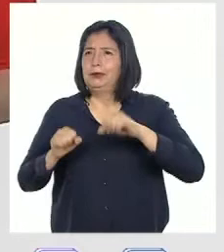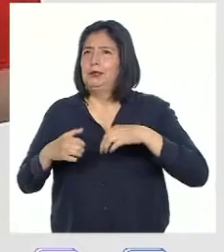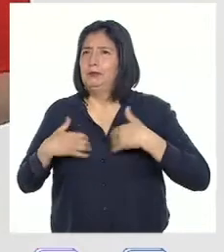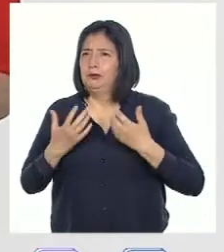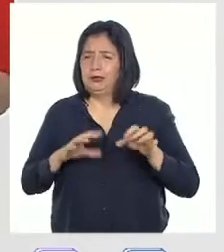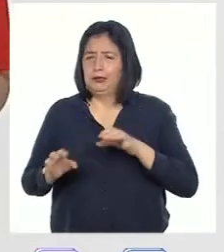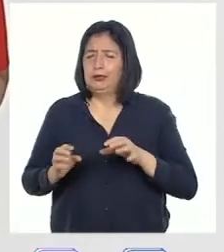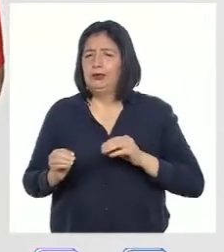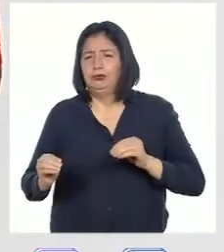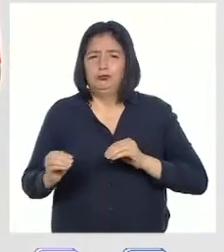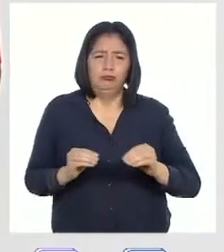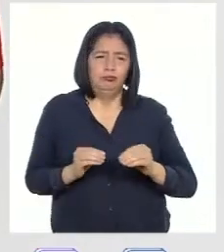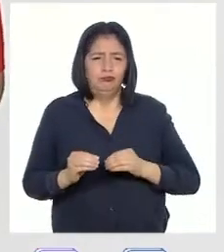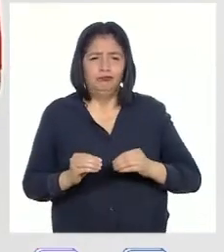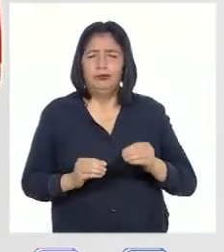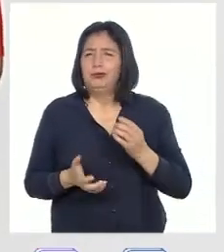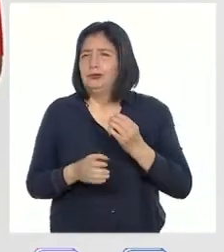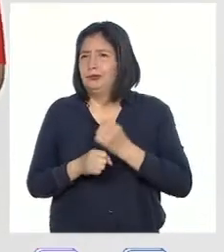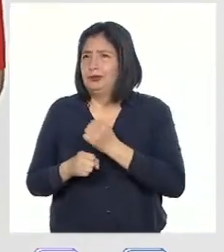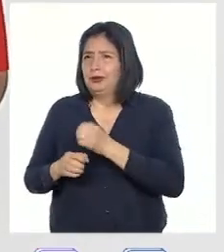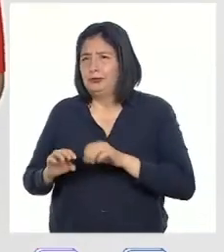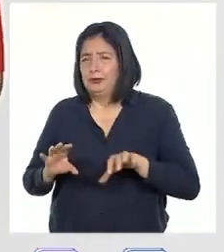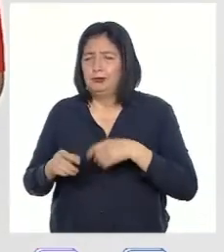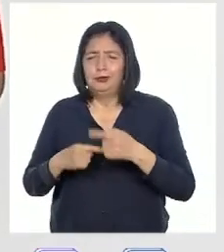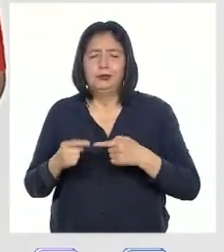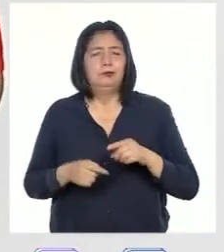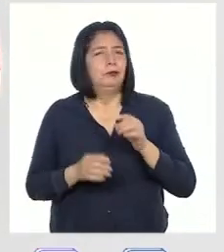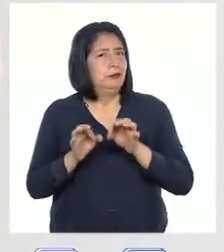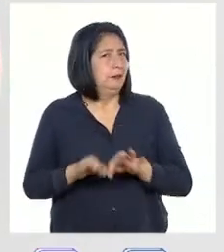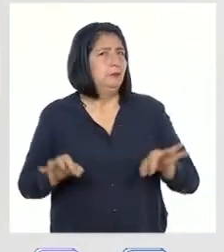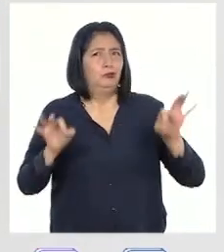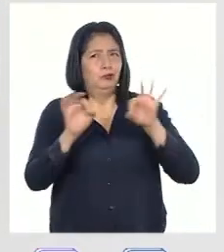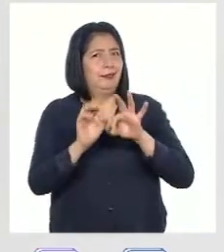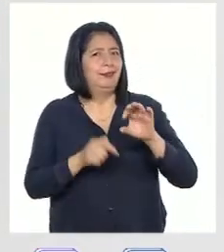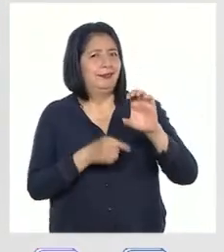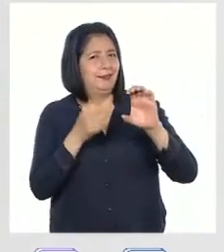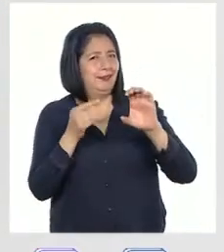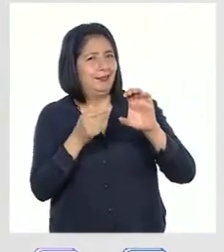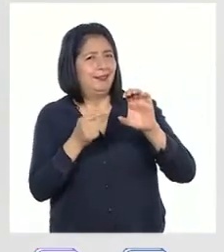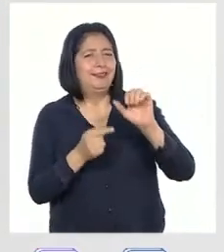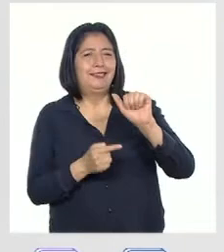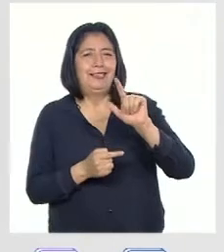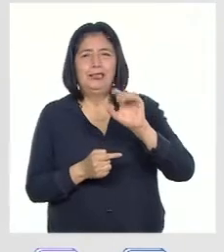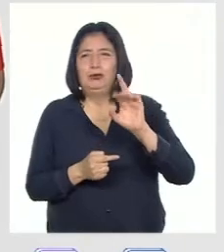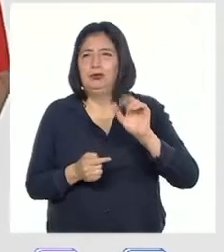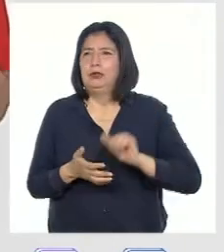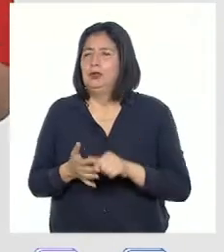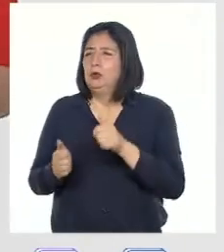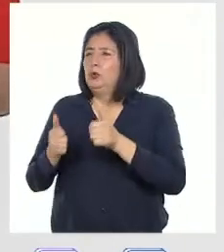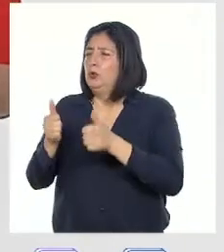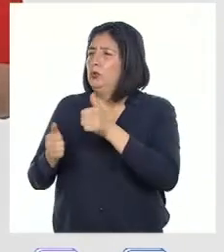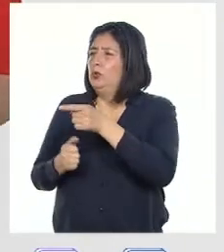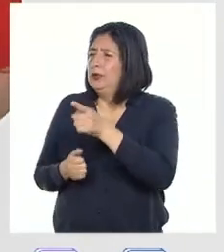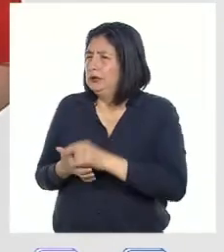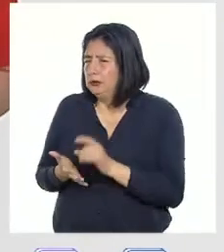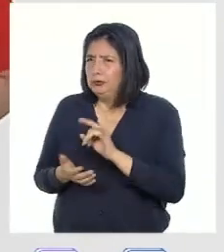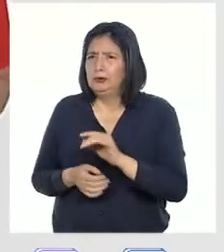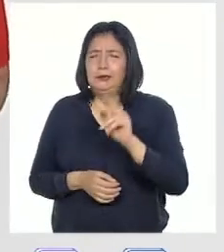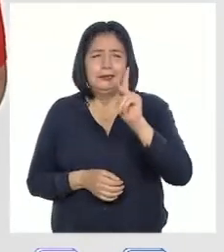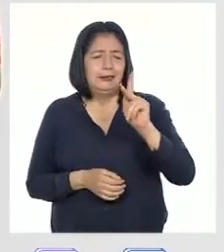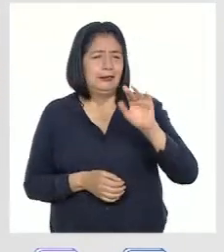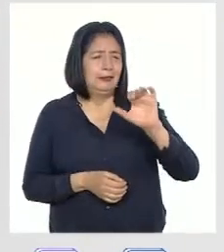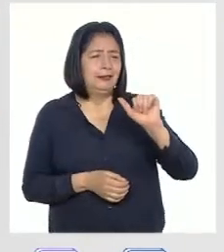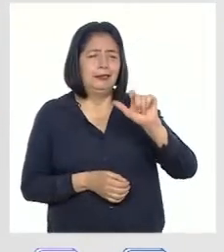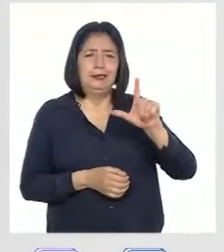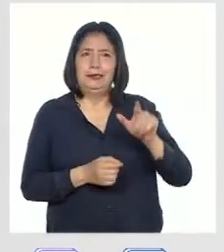realizar nuestras actividades diarias, por lo que son sumamente importantes. Su unidad es la kilocaloría y su